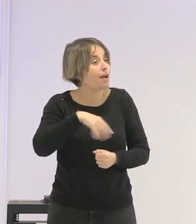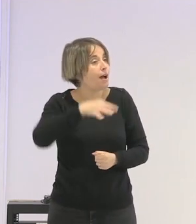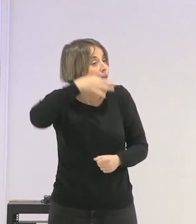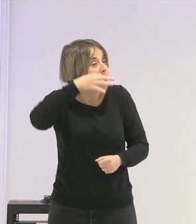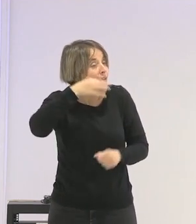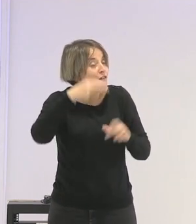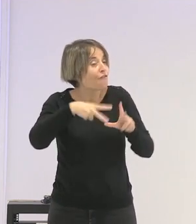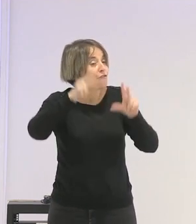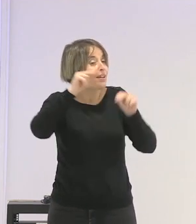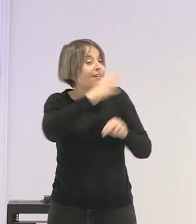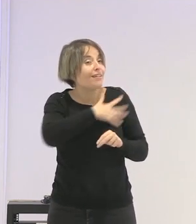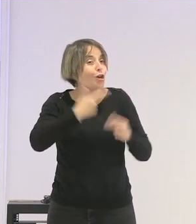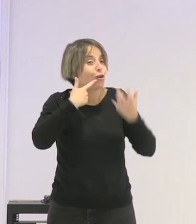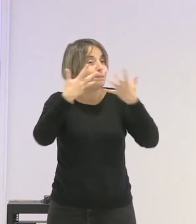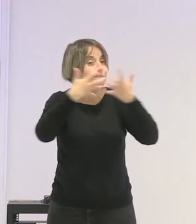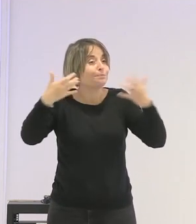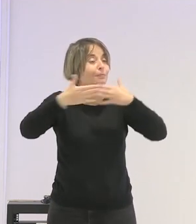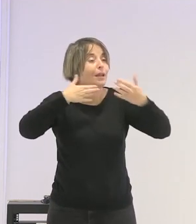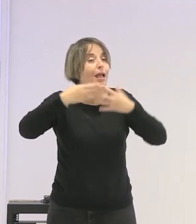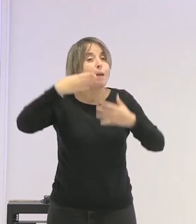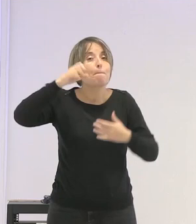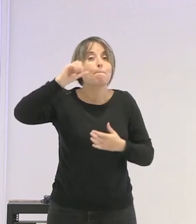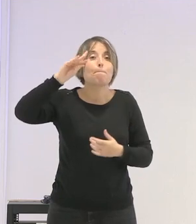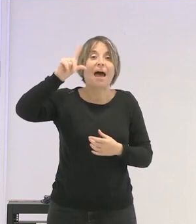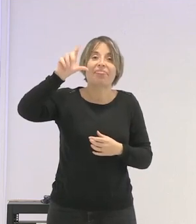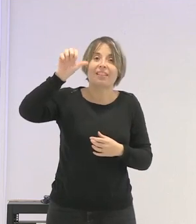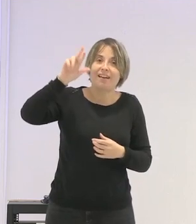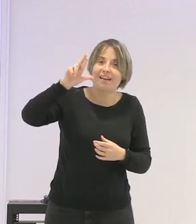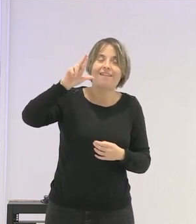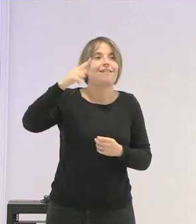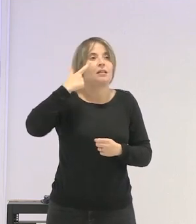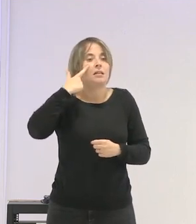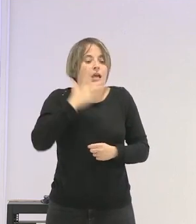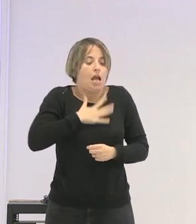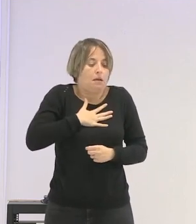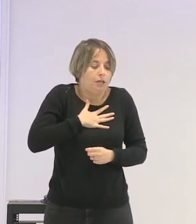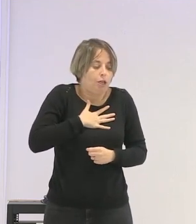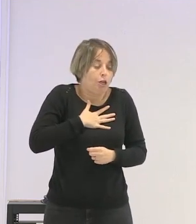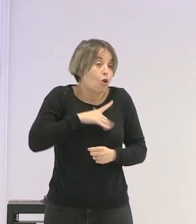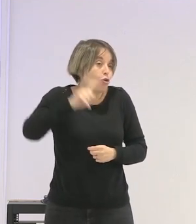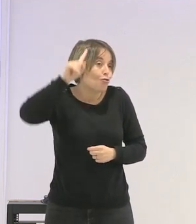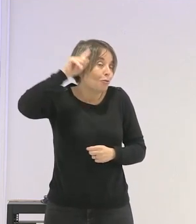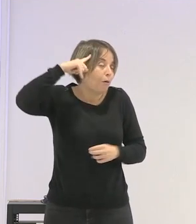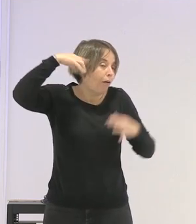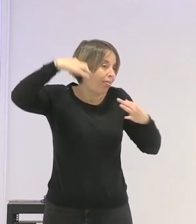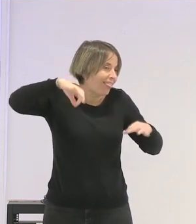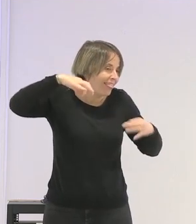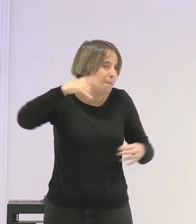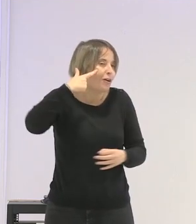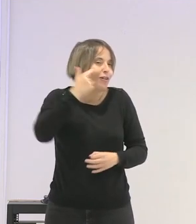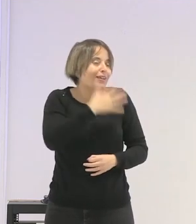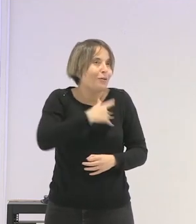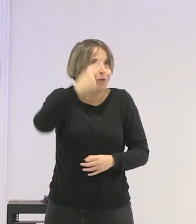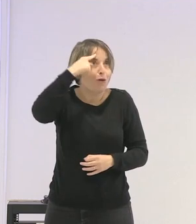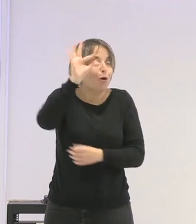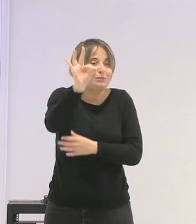quiero leer una cita de Butler que a mí me parece muy... O sea, igual es un poco ingenua, pero quería acabar con algo un poco